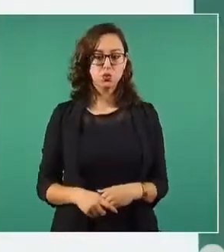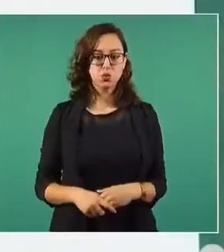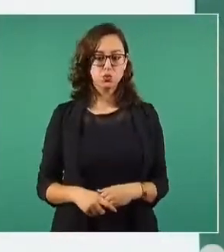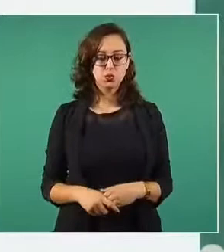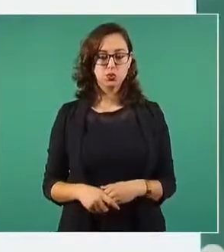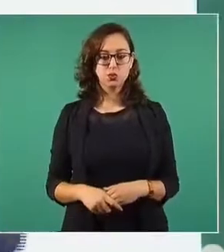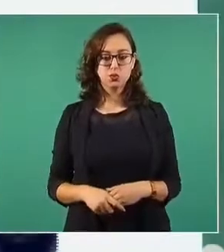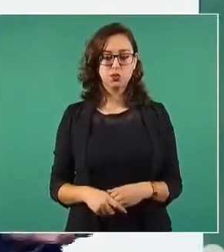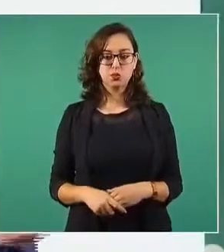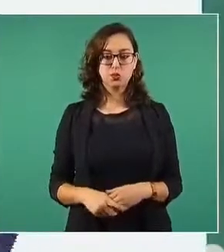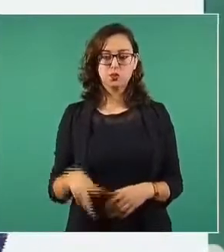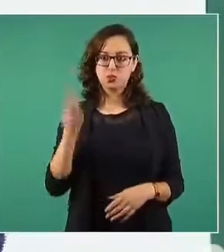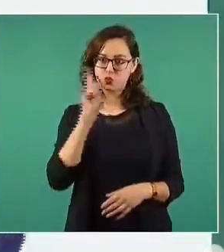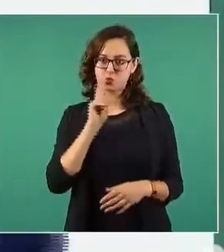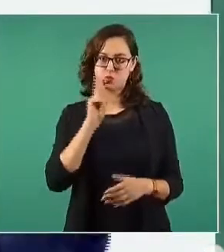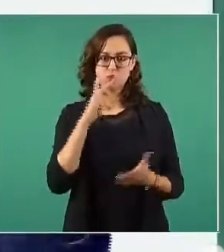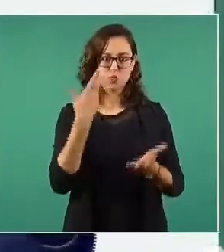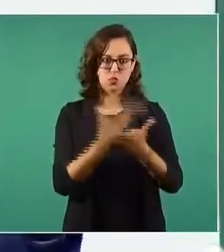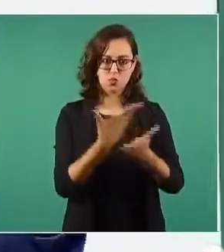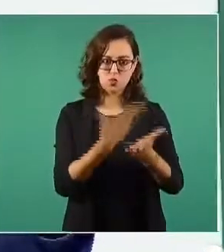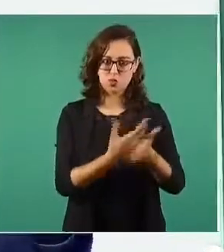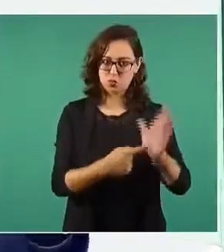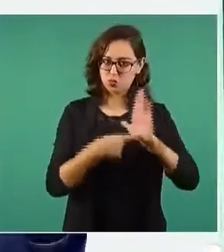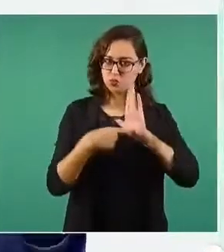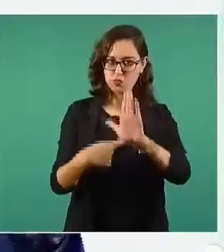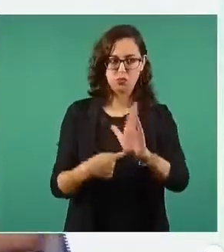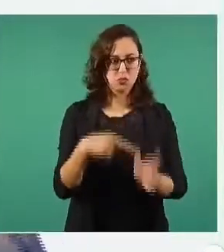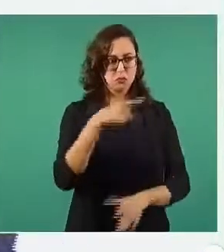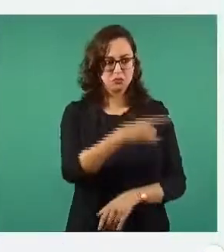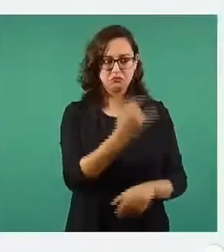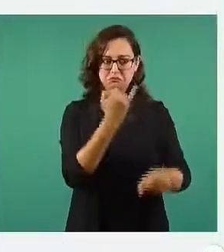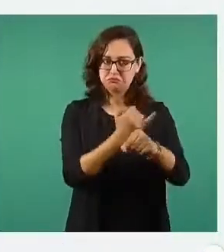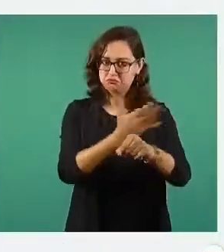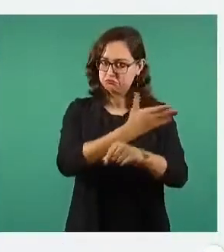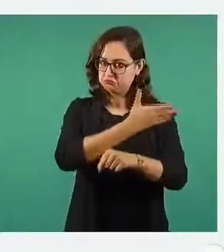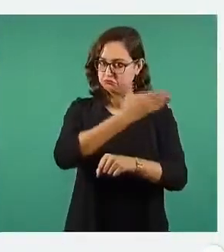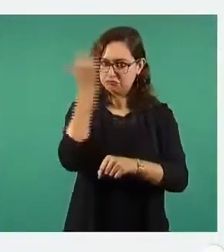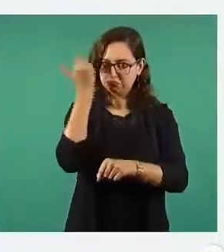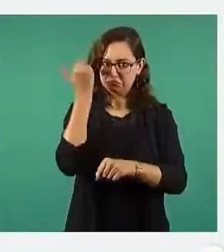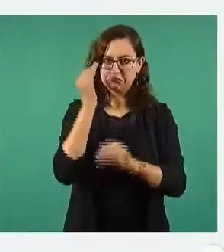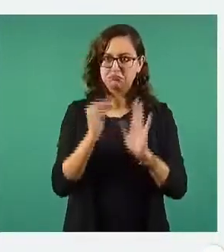y que demuestre que no recibió dinero